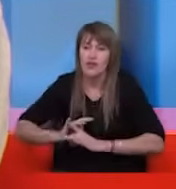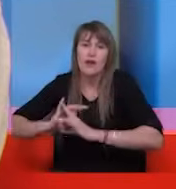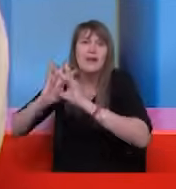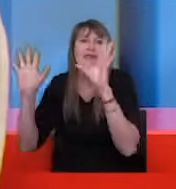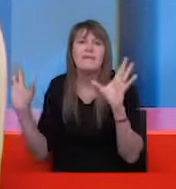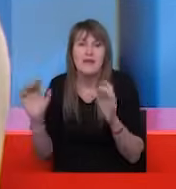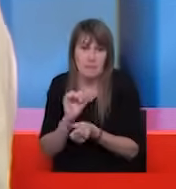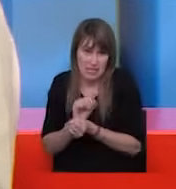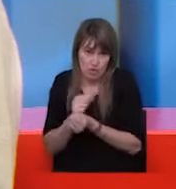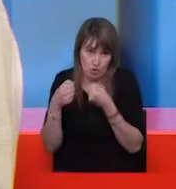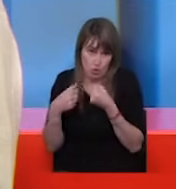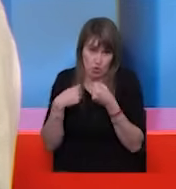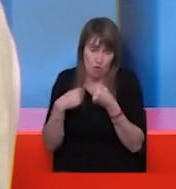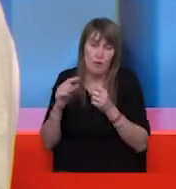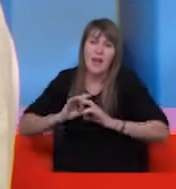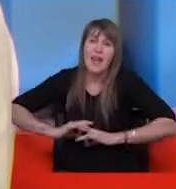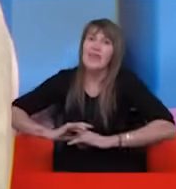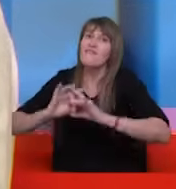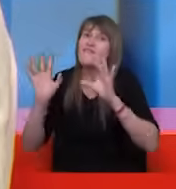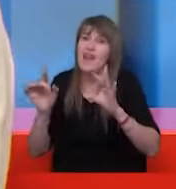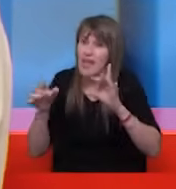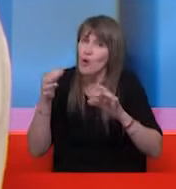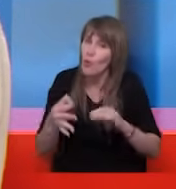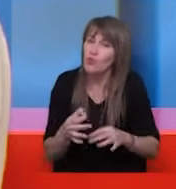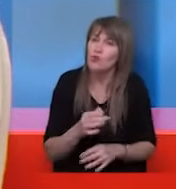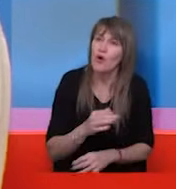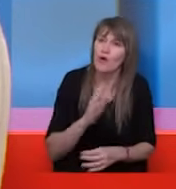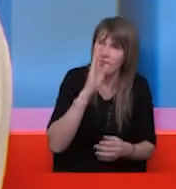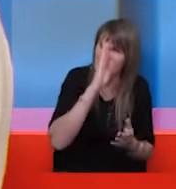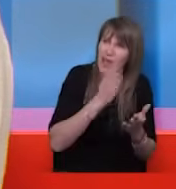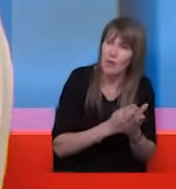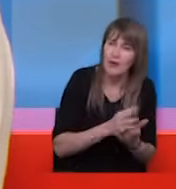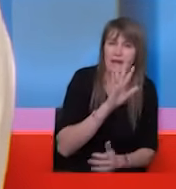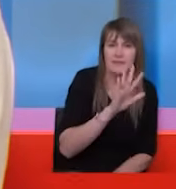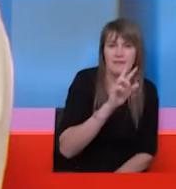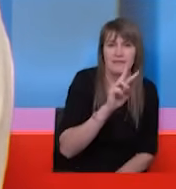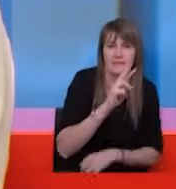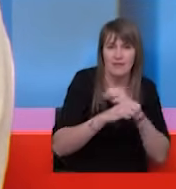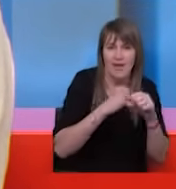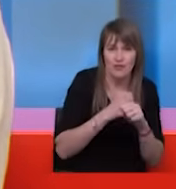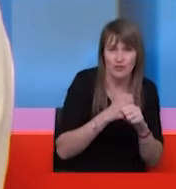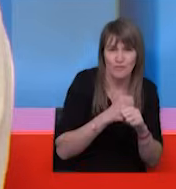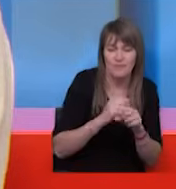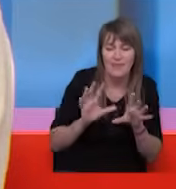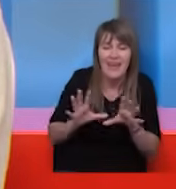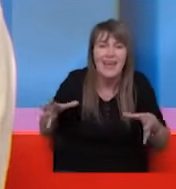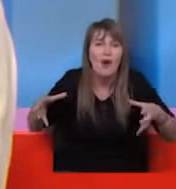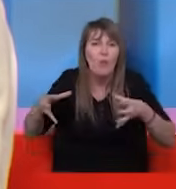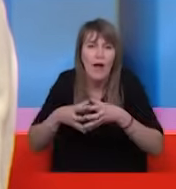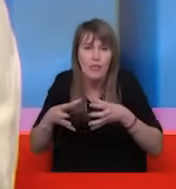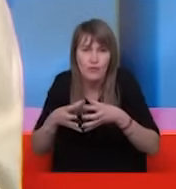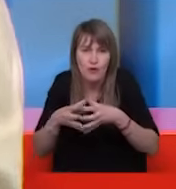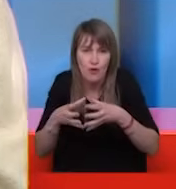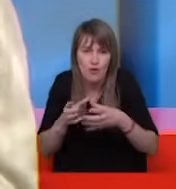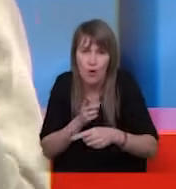como, y mirando para atrás, el escuadrón mismo como fenómeno no es nada más que